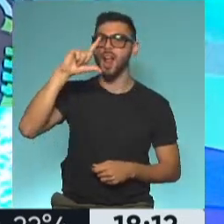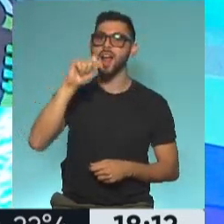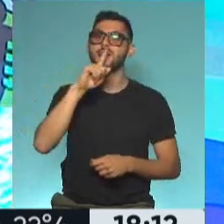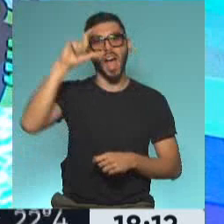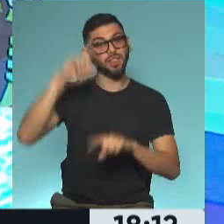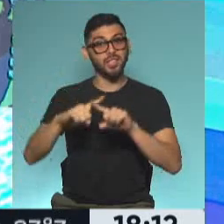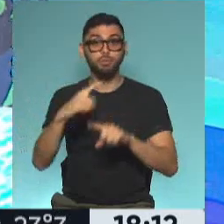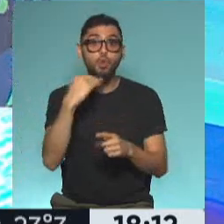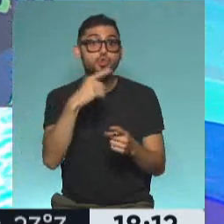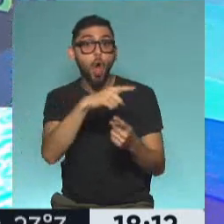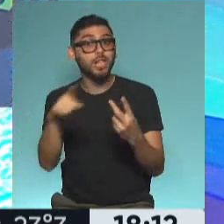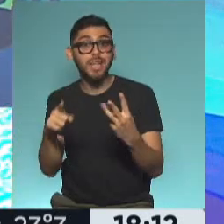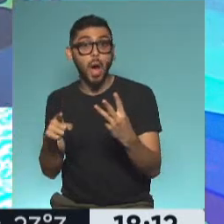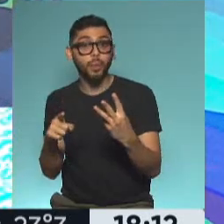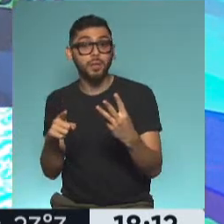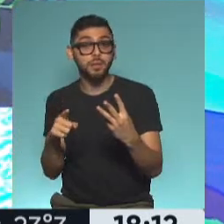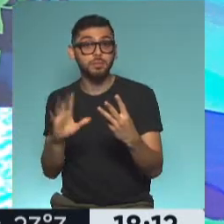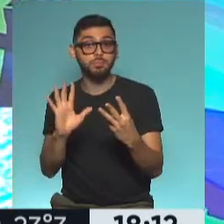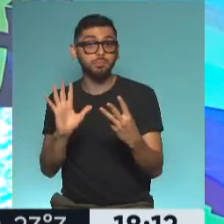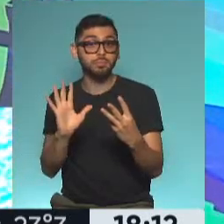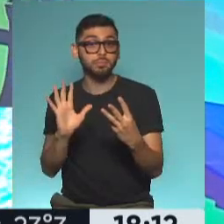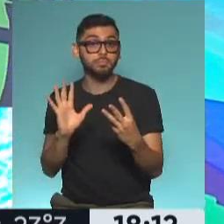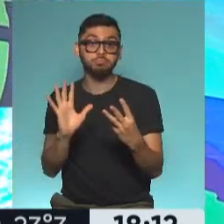No sabes. Bueno, el campo de látex. Frank, igual está como. Sabemos que es. No,